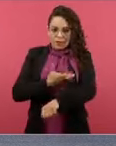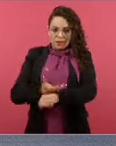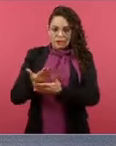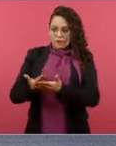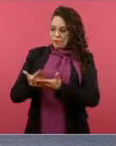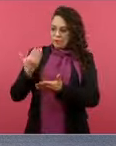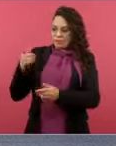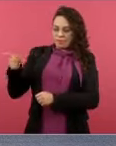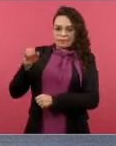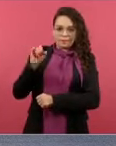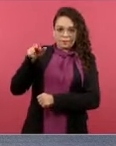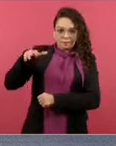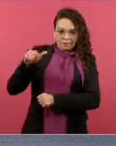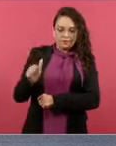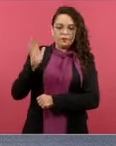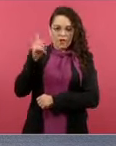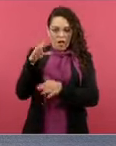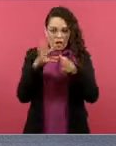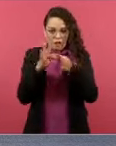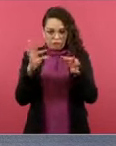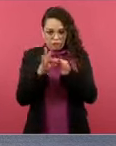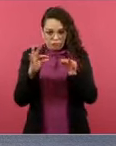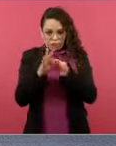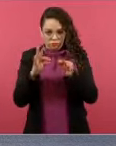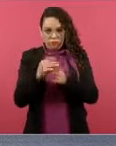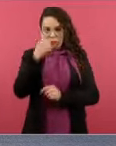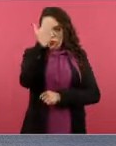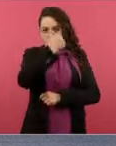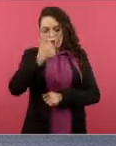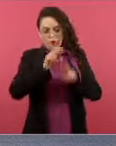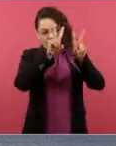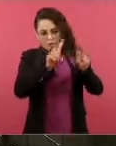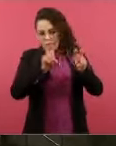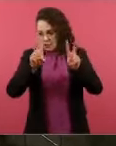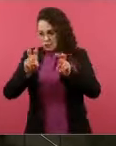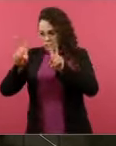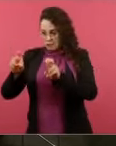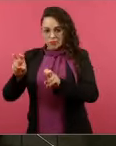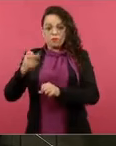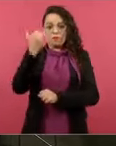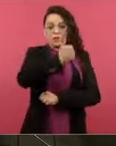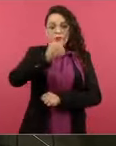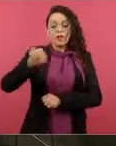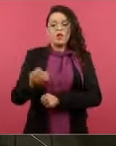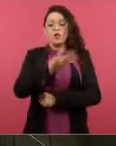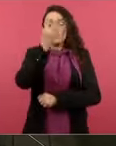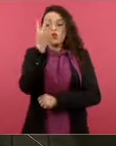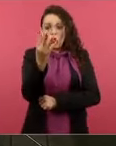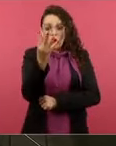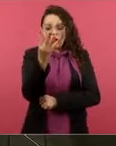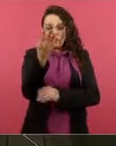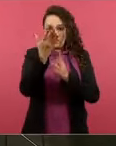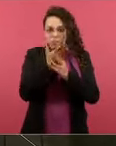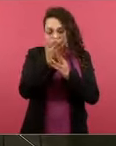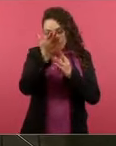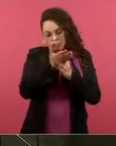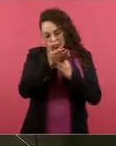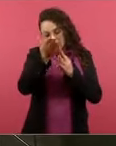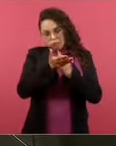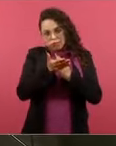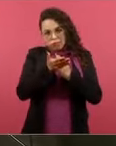Irma. Cada libro se divide en 4 campos formativos, que yo creo que los reporteros que están aquí